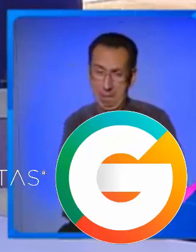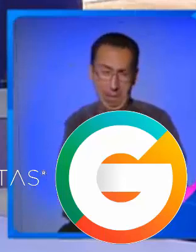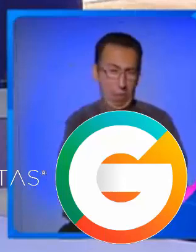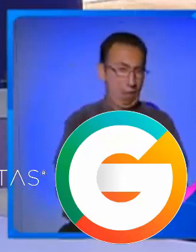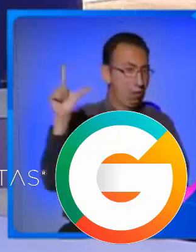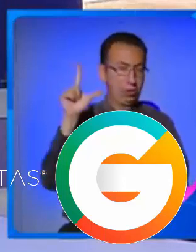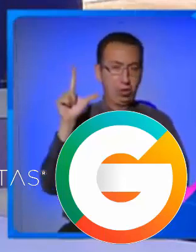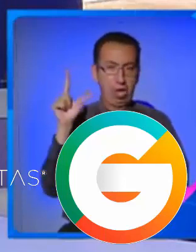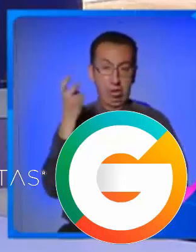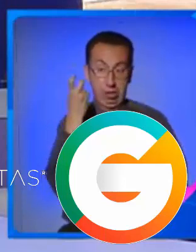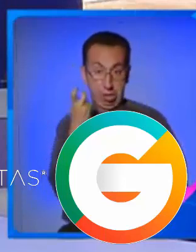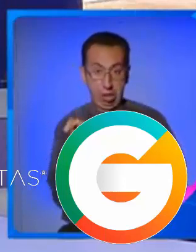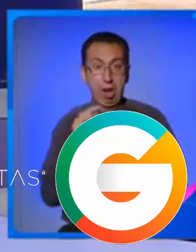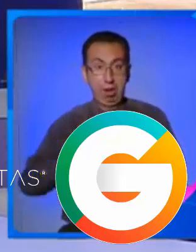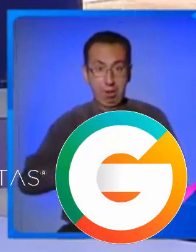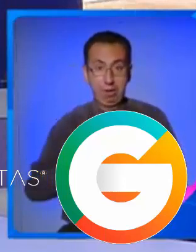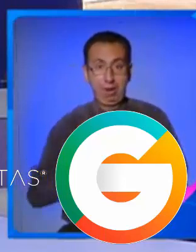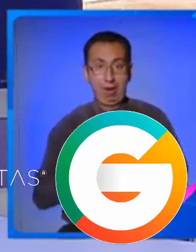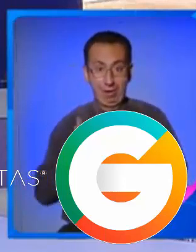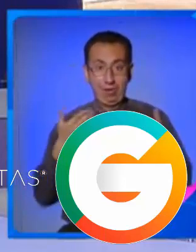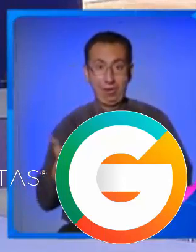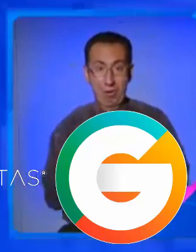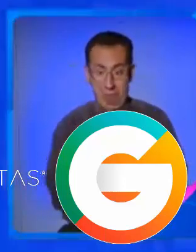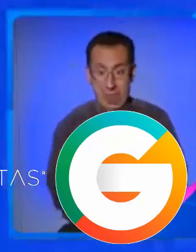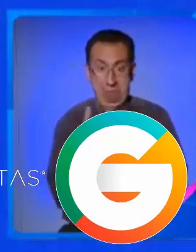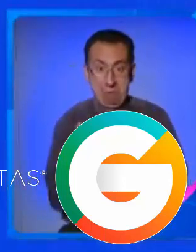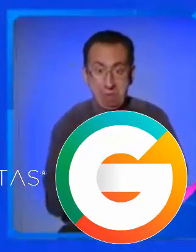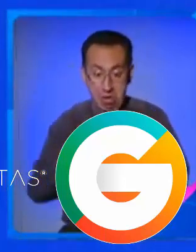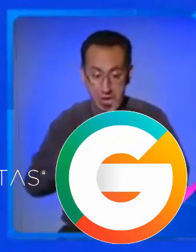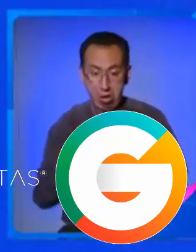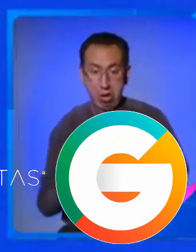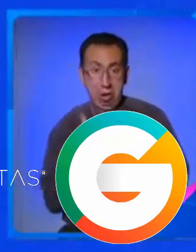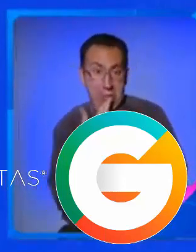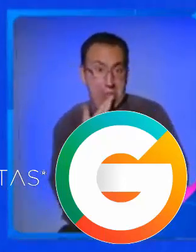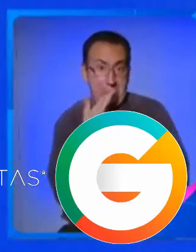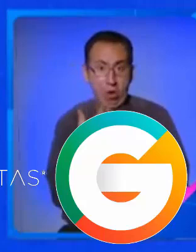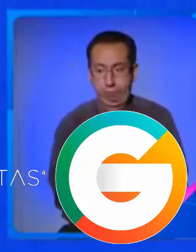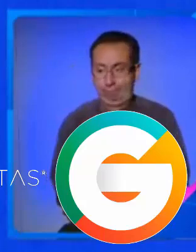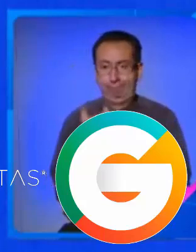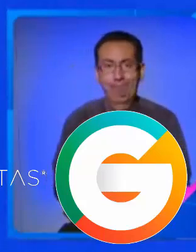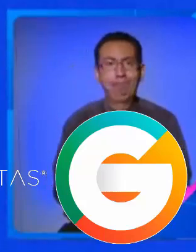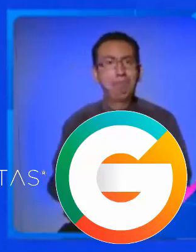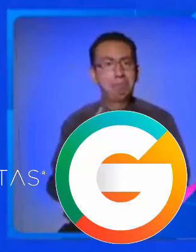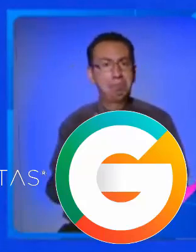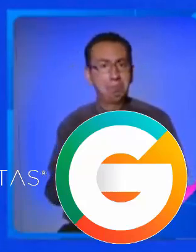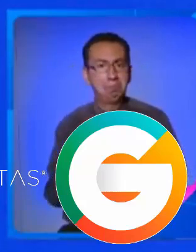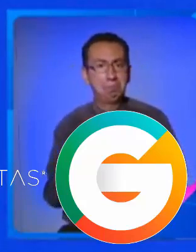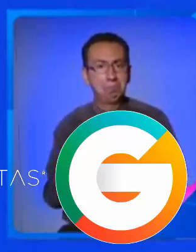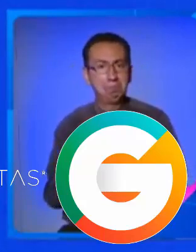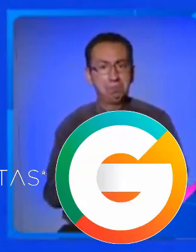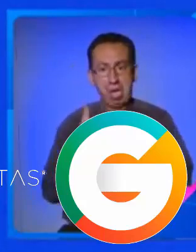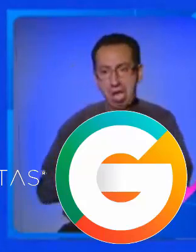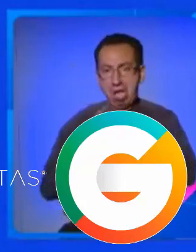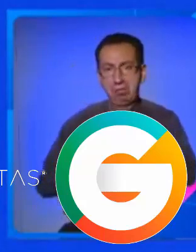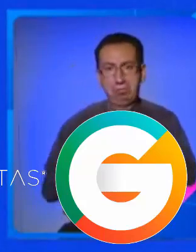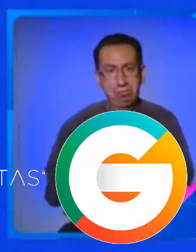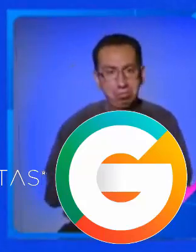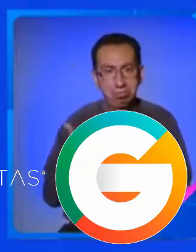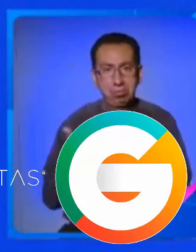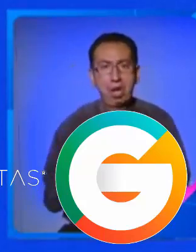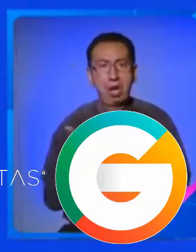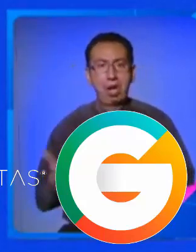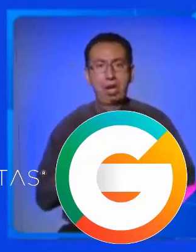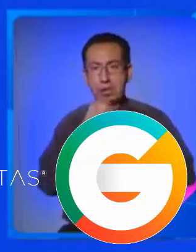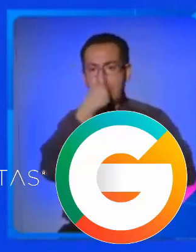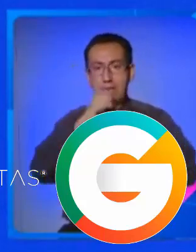más capacitadas, y ahora es la policía mejor pagada de todo México. Como resultado de nuestro trabajo, quiero decirles que la Secretaría de